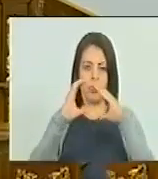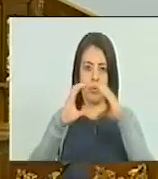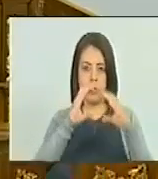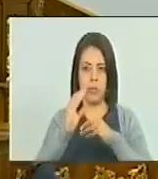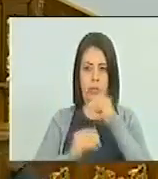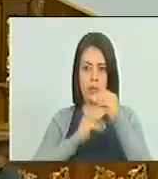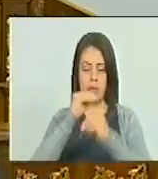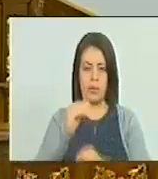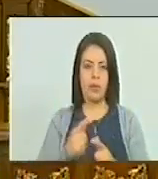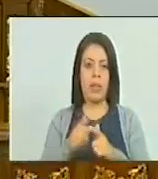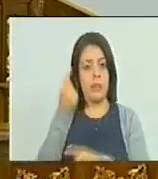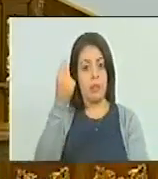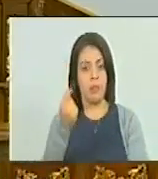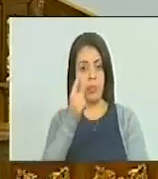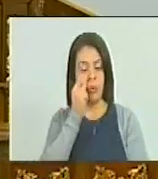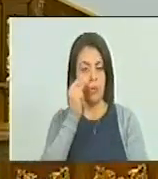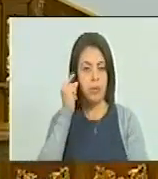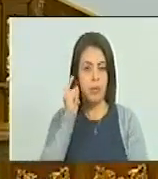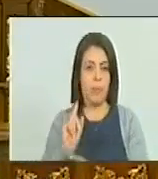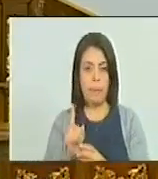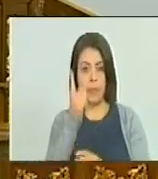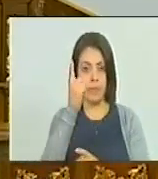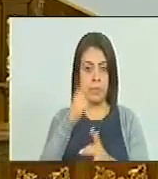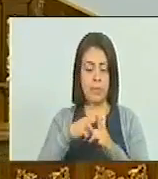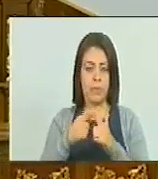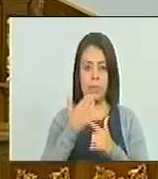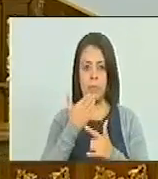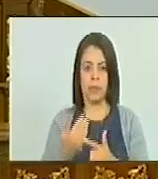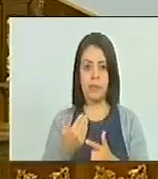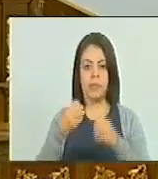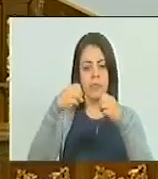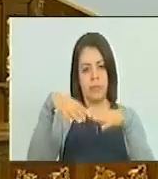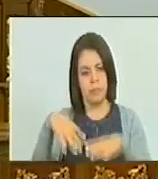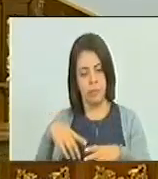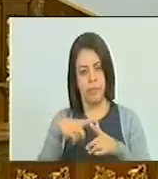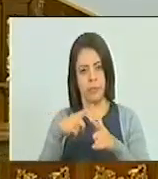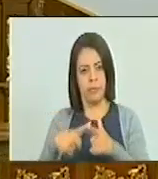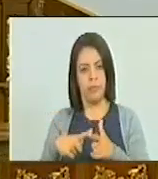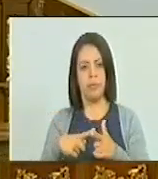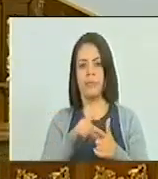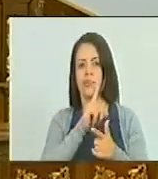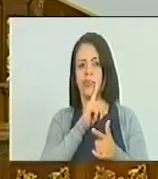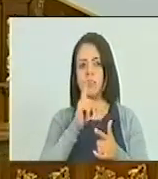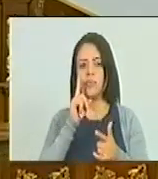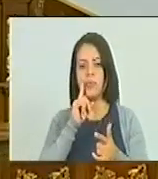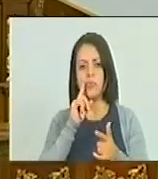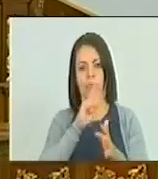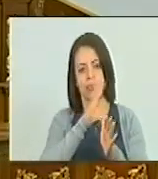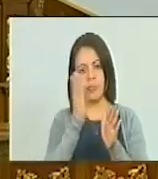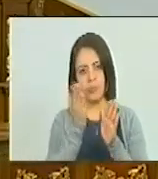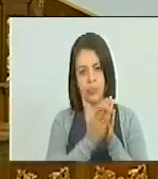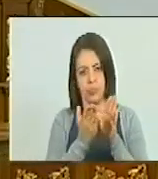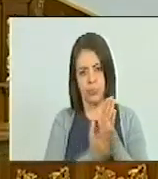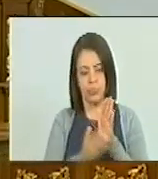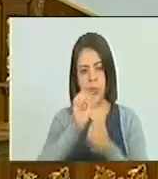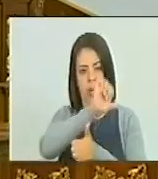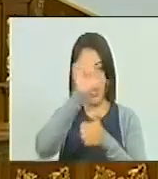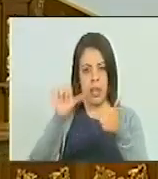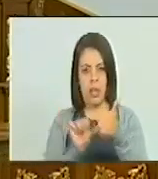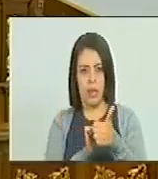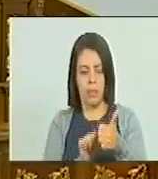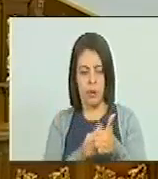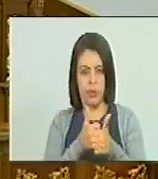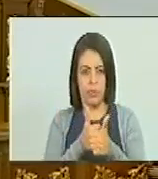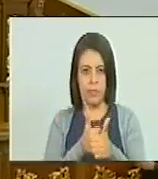comunicaciones suscritas por diputadas y diputados principales solicitando permiso para ausentarse e incorporar a las diputadas y los